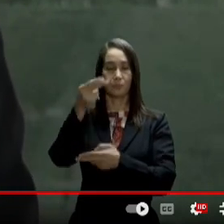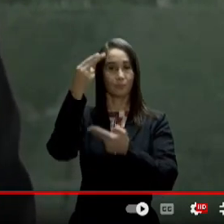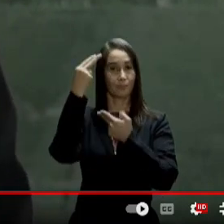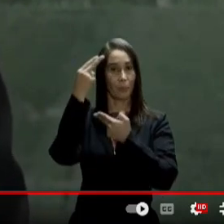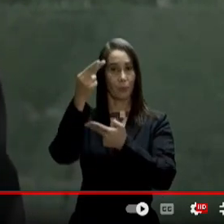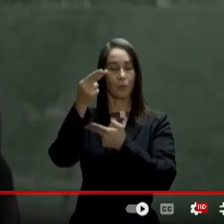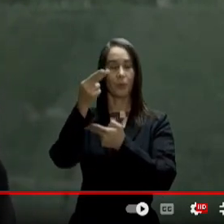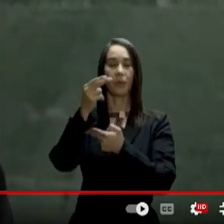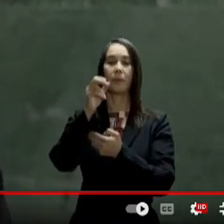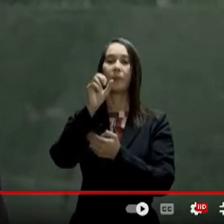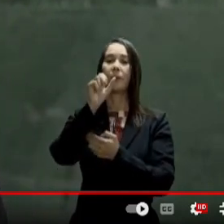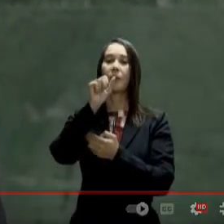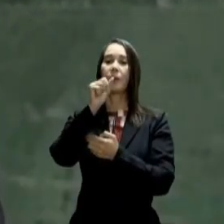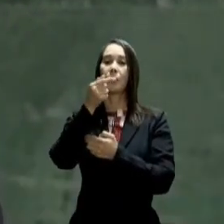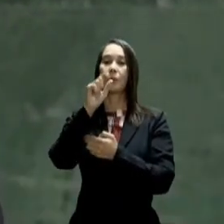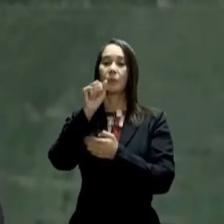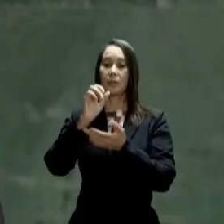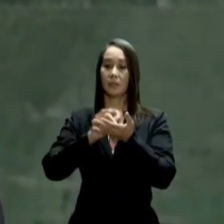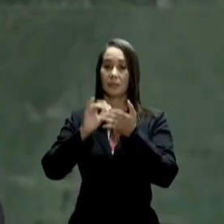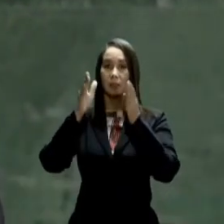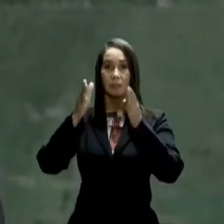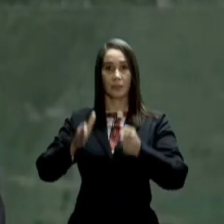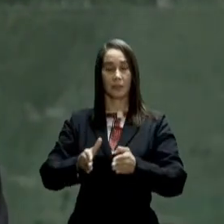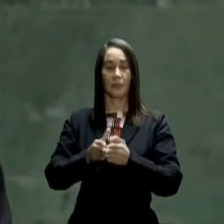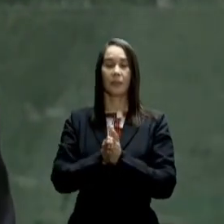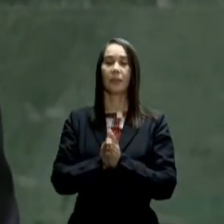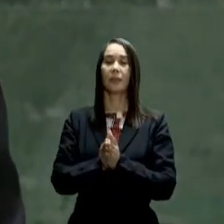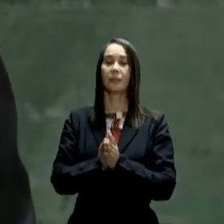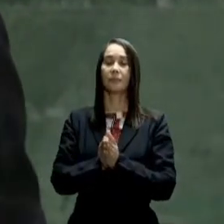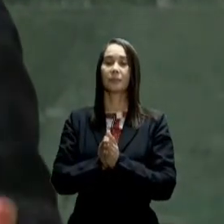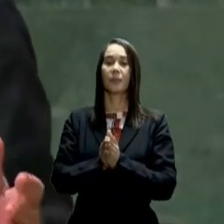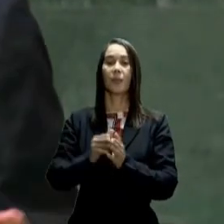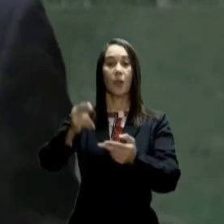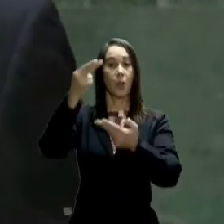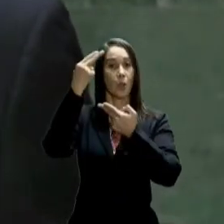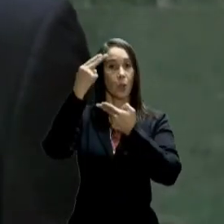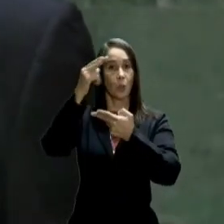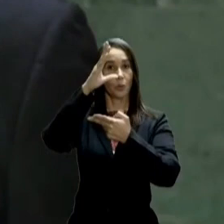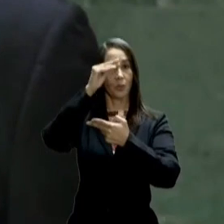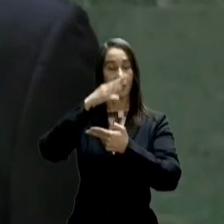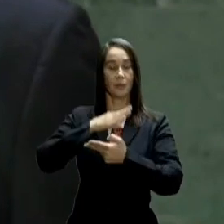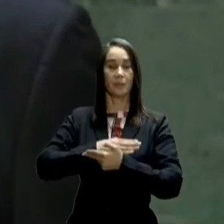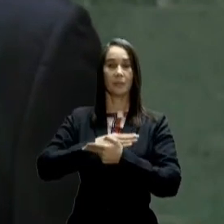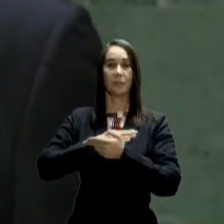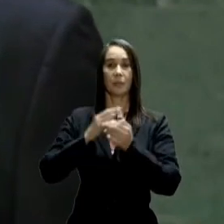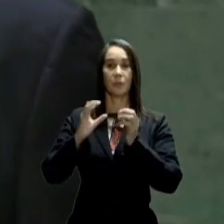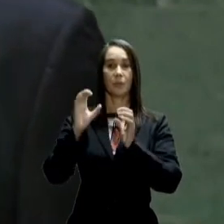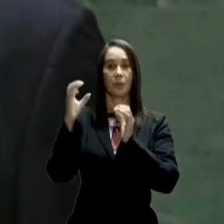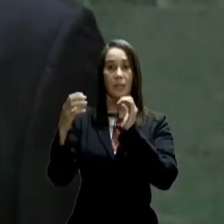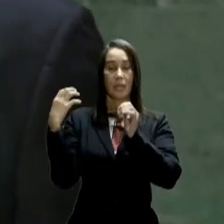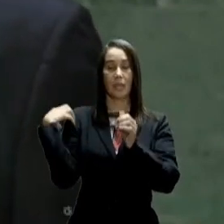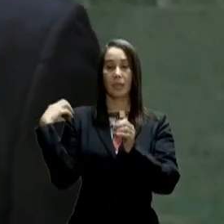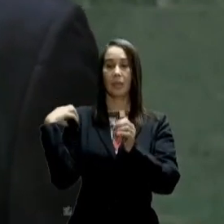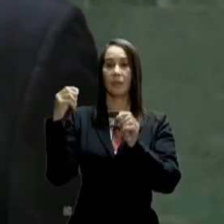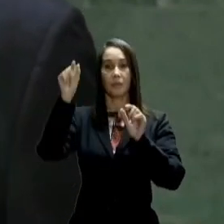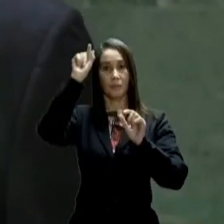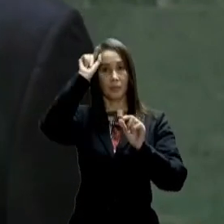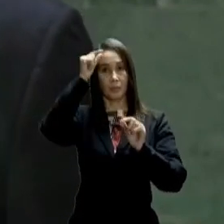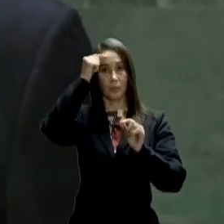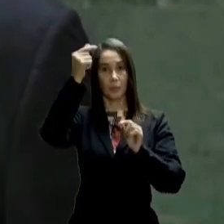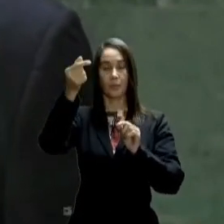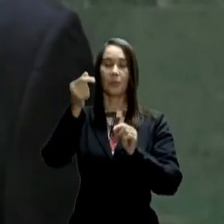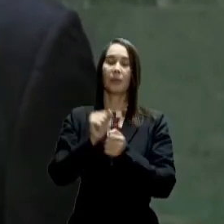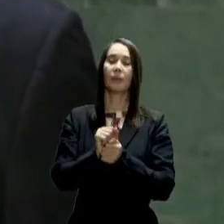Excelentísimo señor Antonio Guterres, secretario general de las Naciones Unidas. Excelentísimos señores jefes de Estado y de Gobierno,